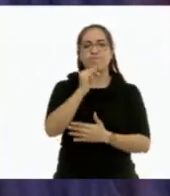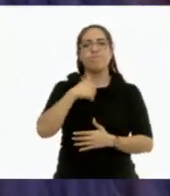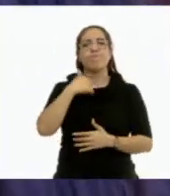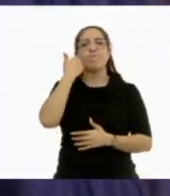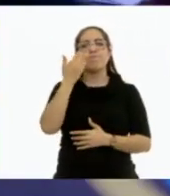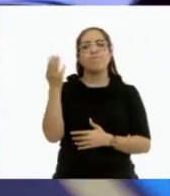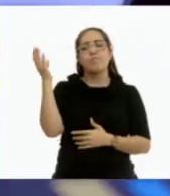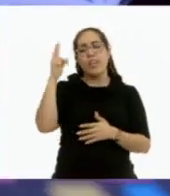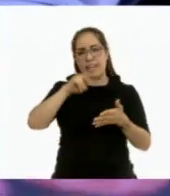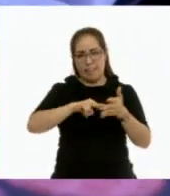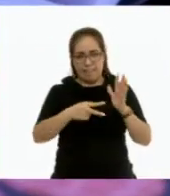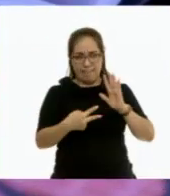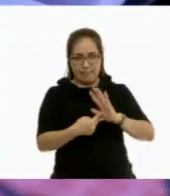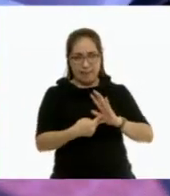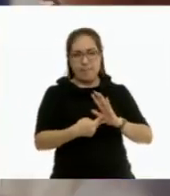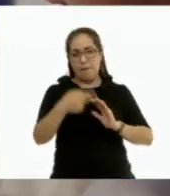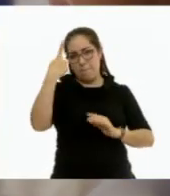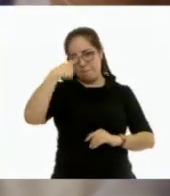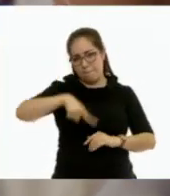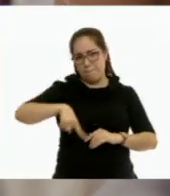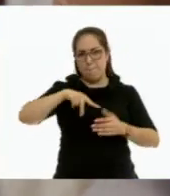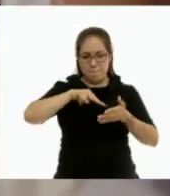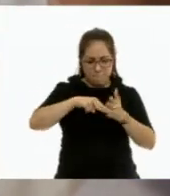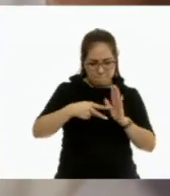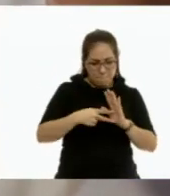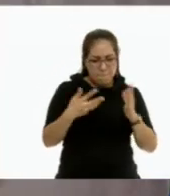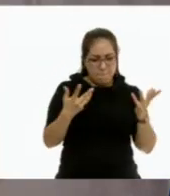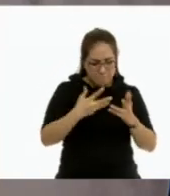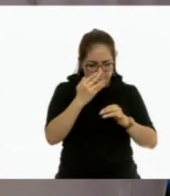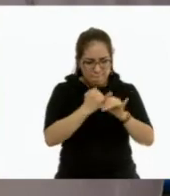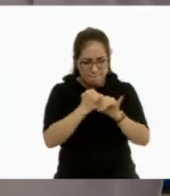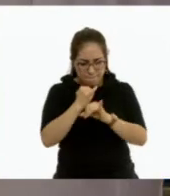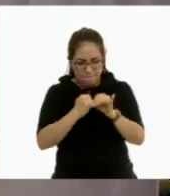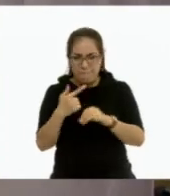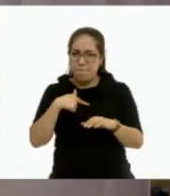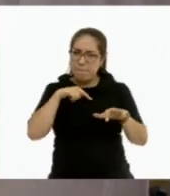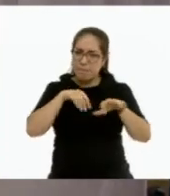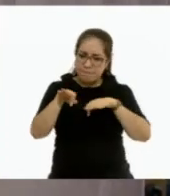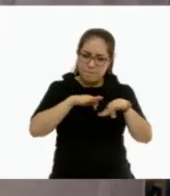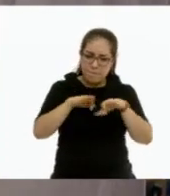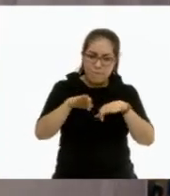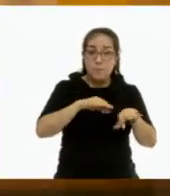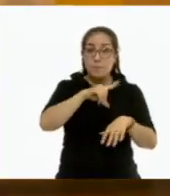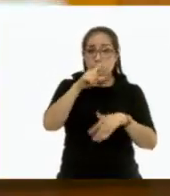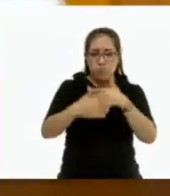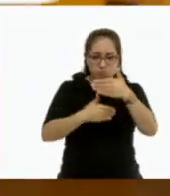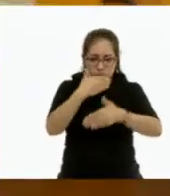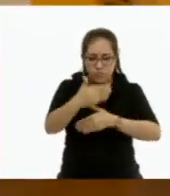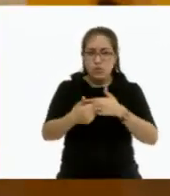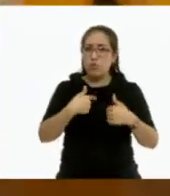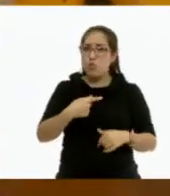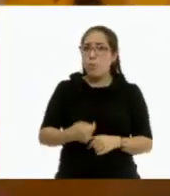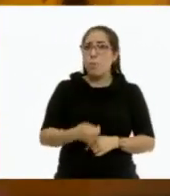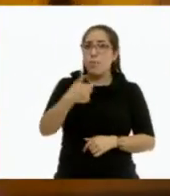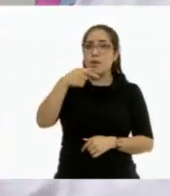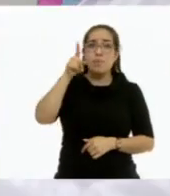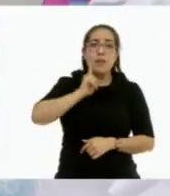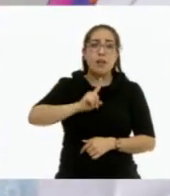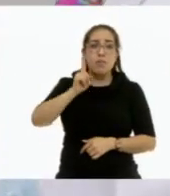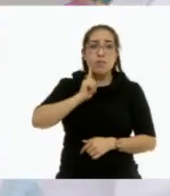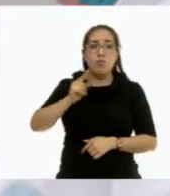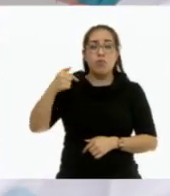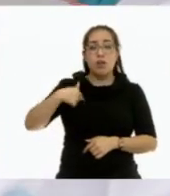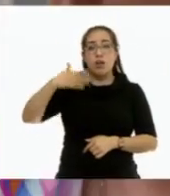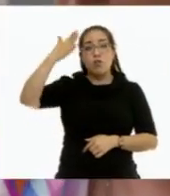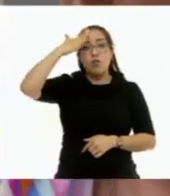después ingeniería nuclear. Todo ese trabajo y estudio me hicieron ser la primera mujer en dirigir uno de los